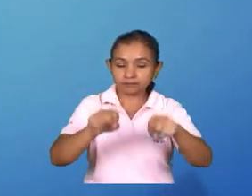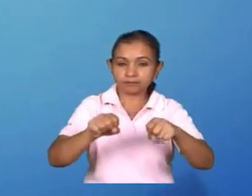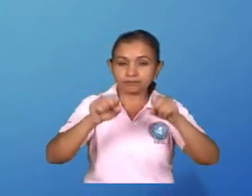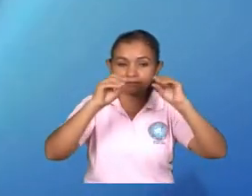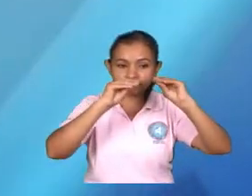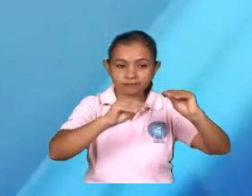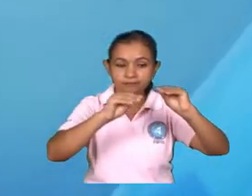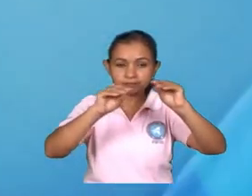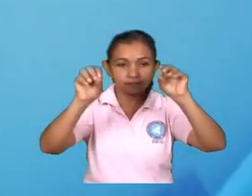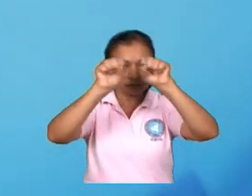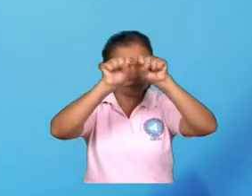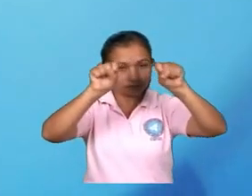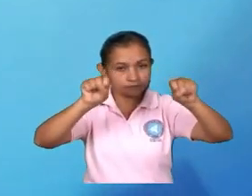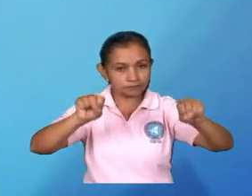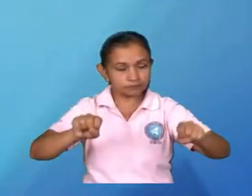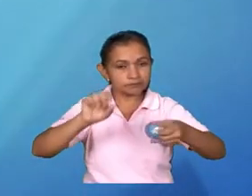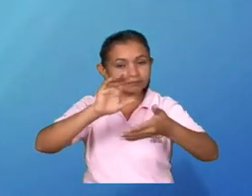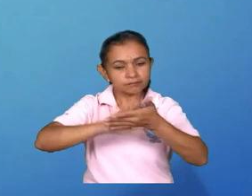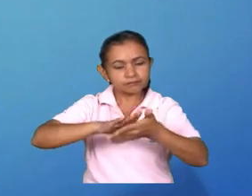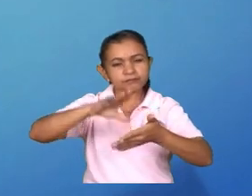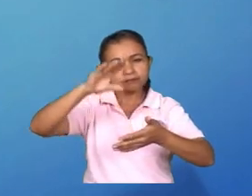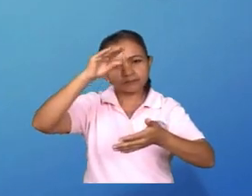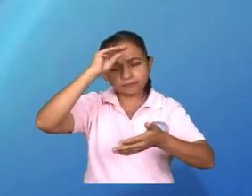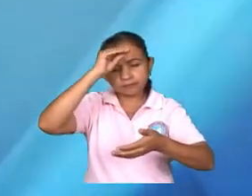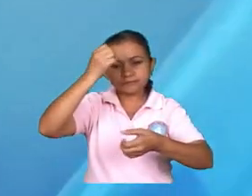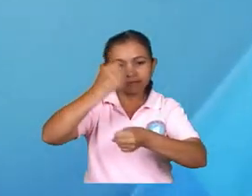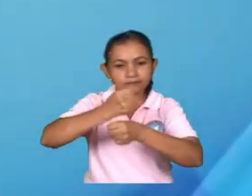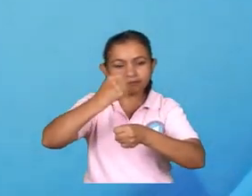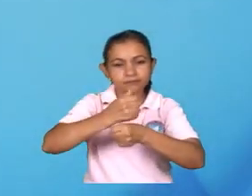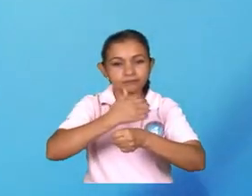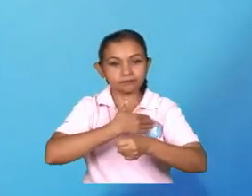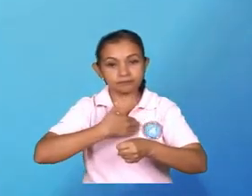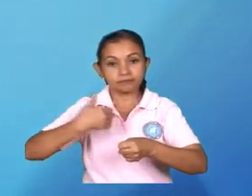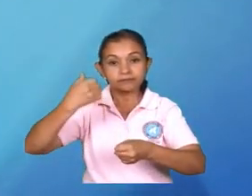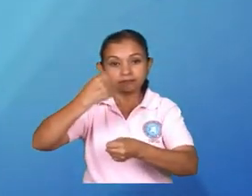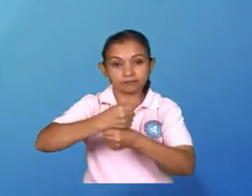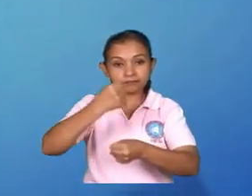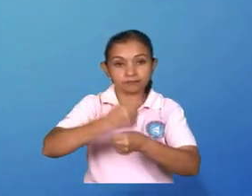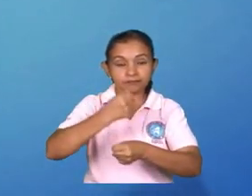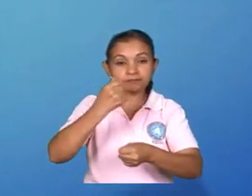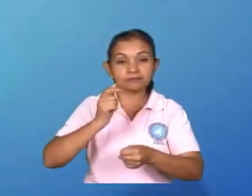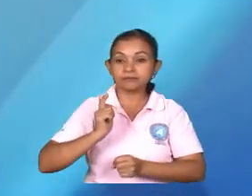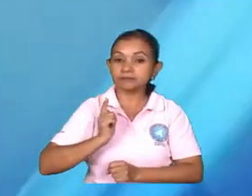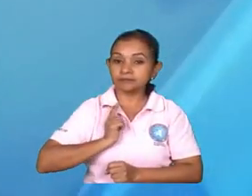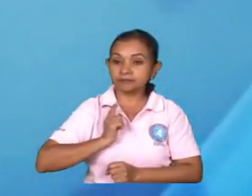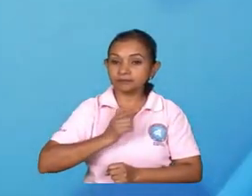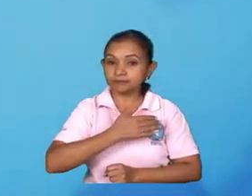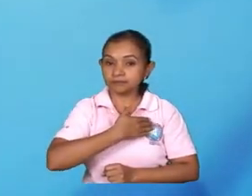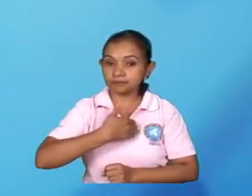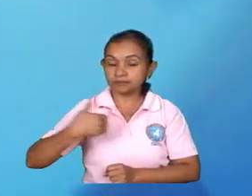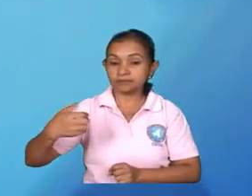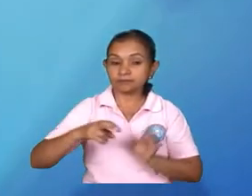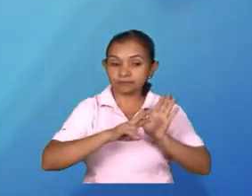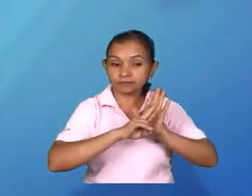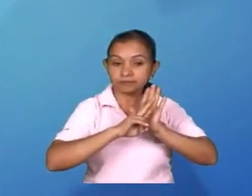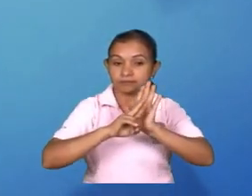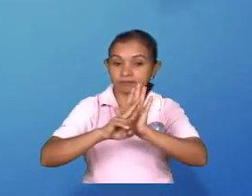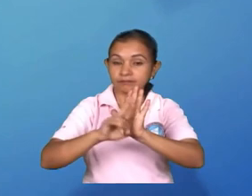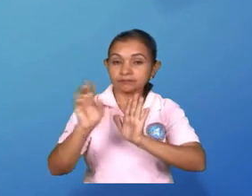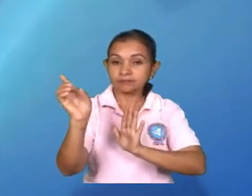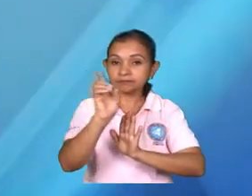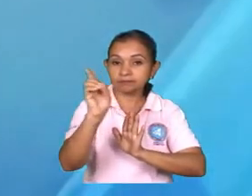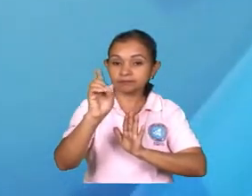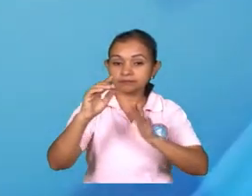capacitaciones para aprender a trabajar mejor y a tener mejores rendimientos en el